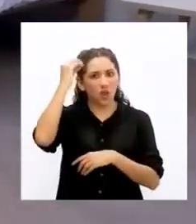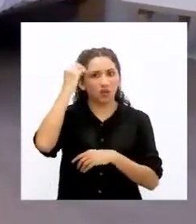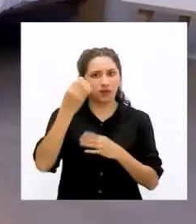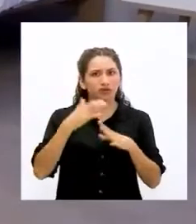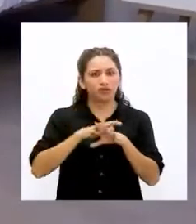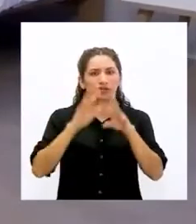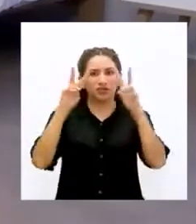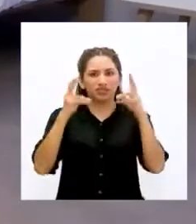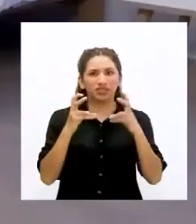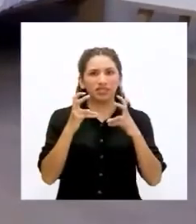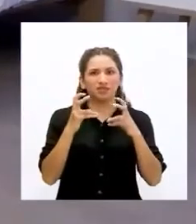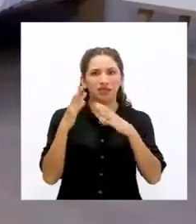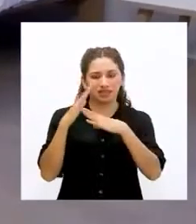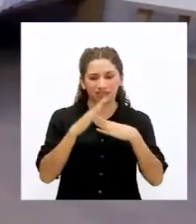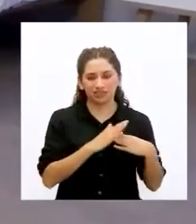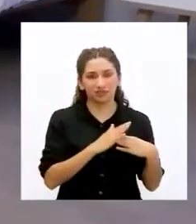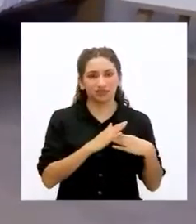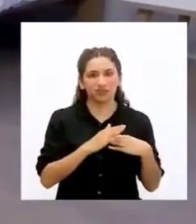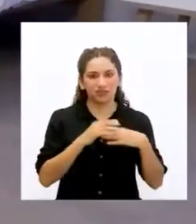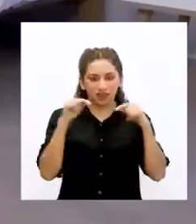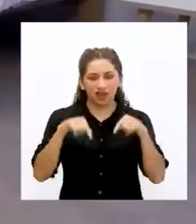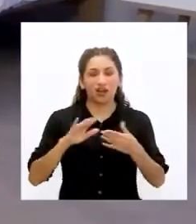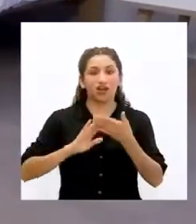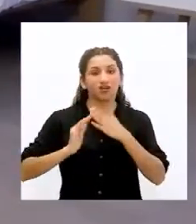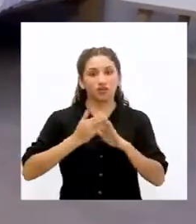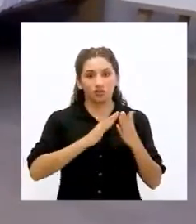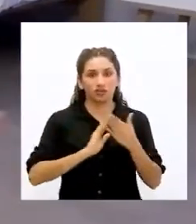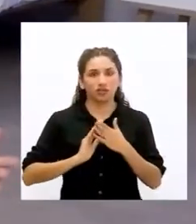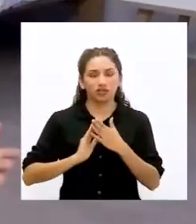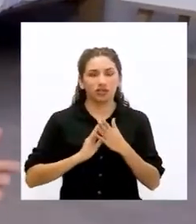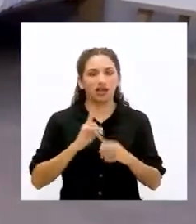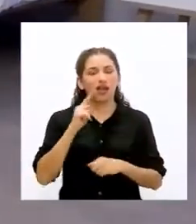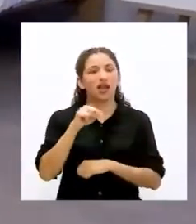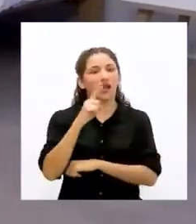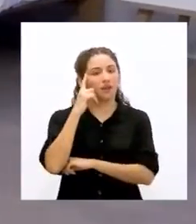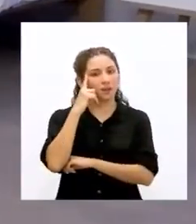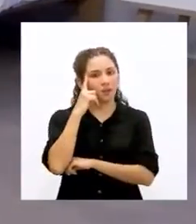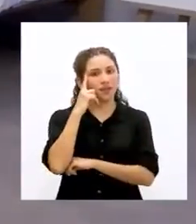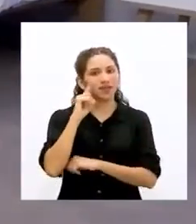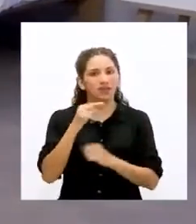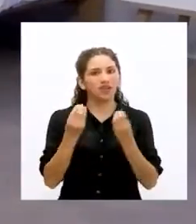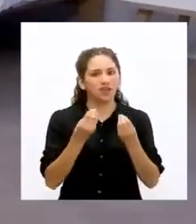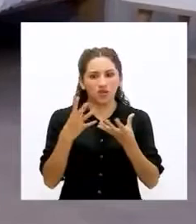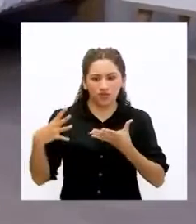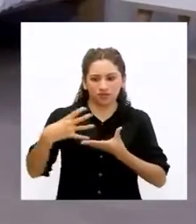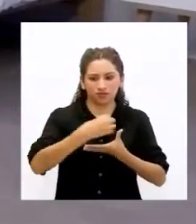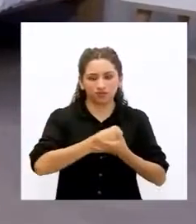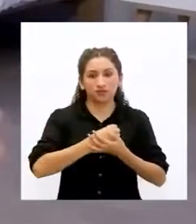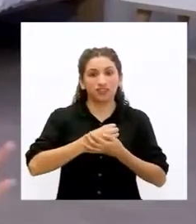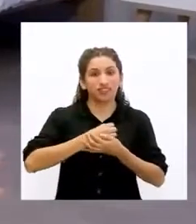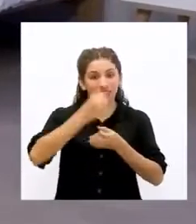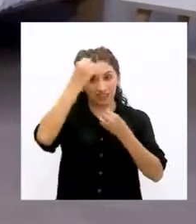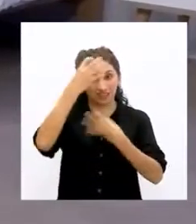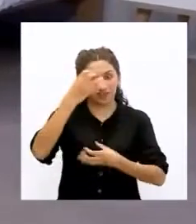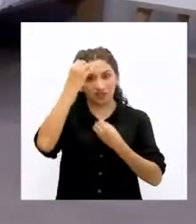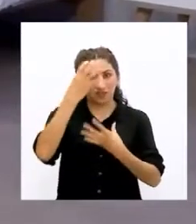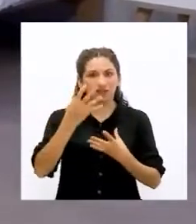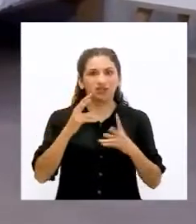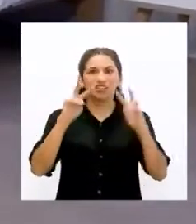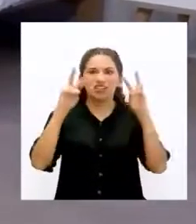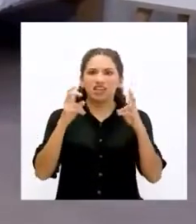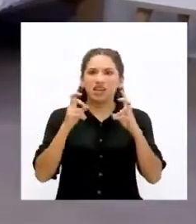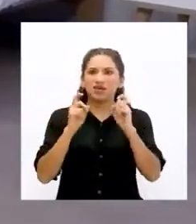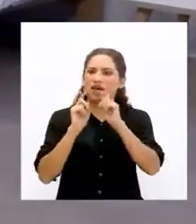la discriminación en nuestra comunidad. Y decidimos que la mejor manera de recopilar información era a través de